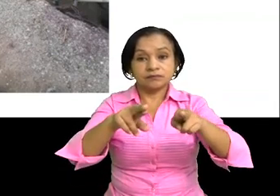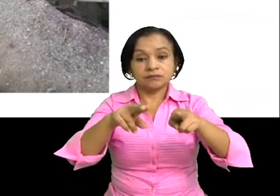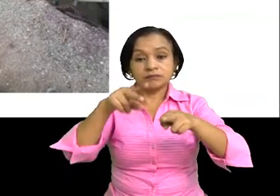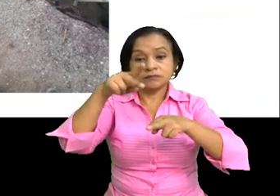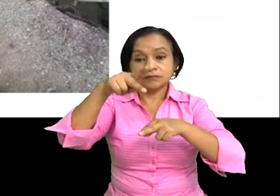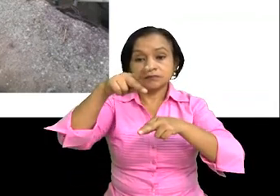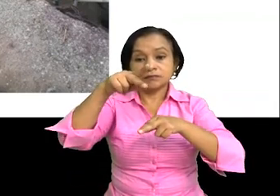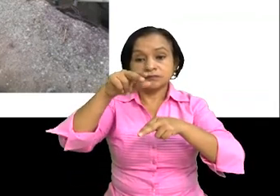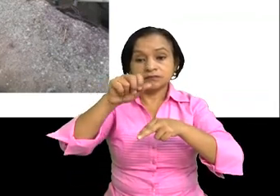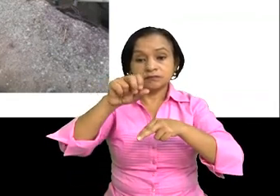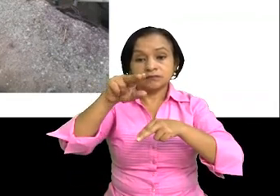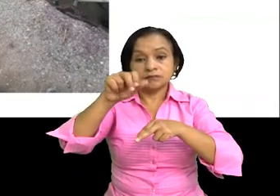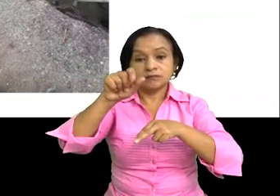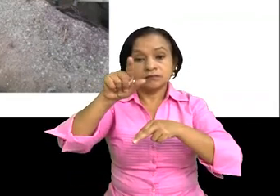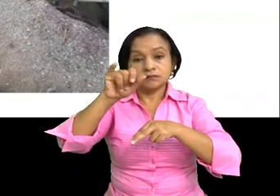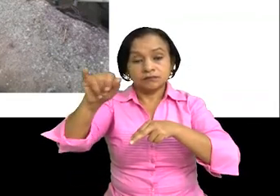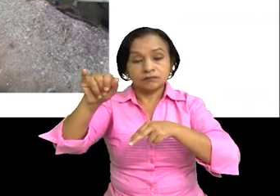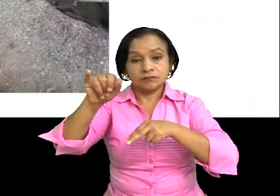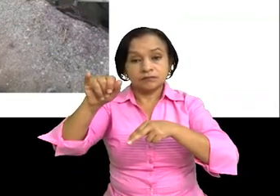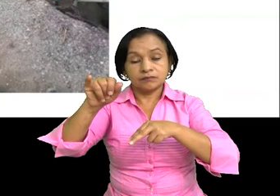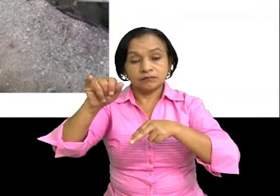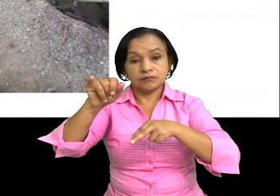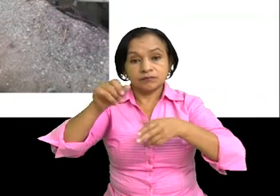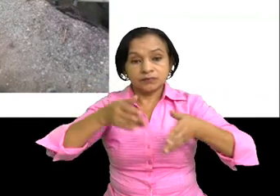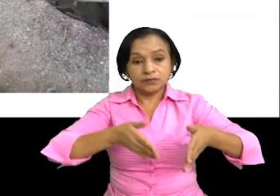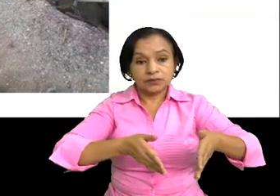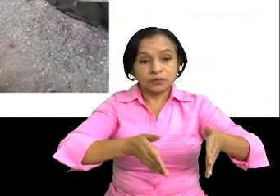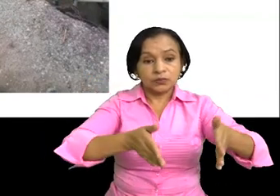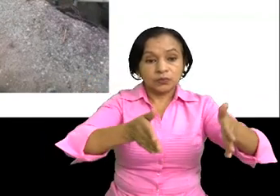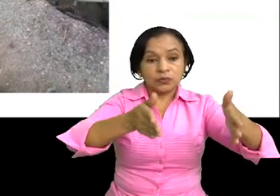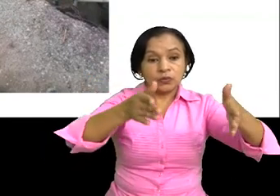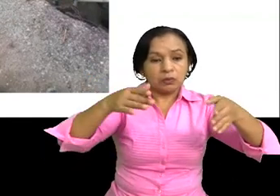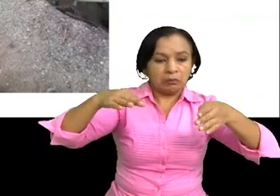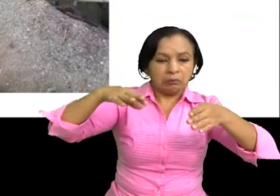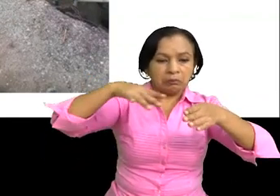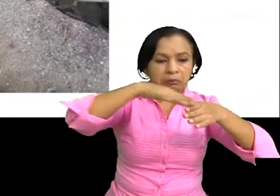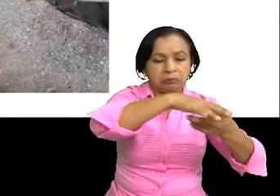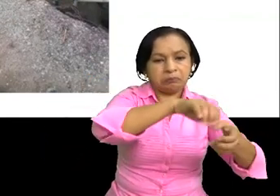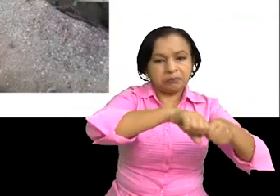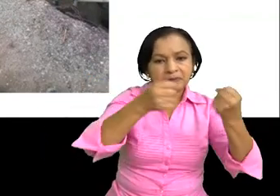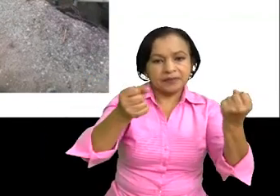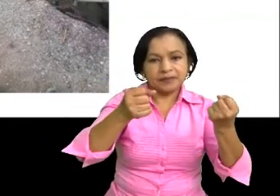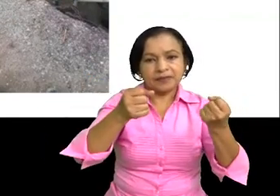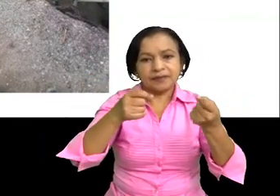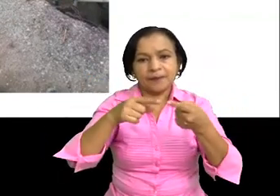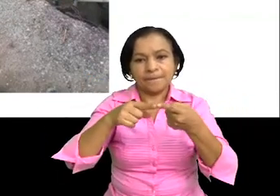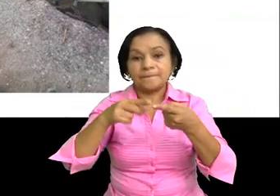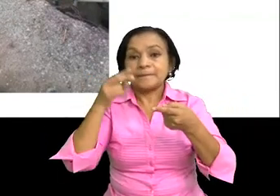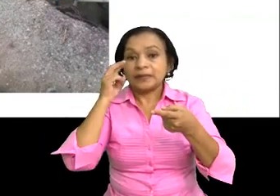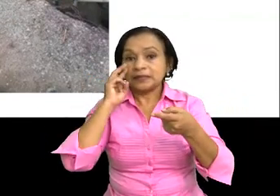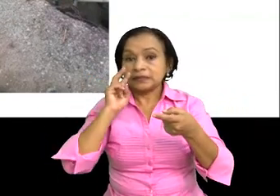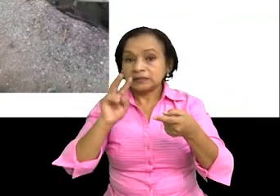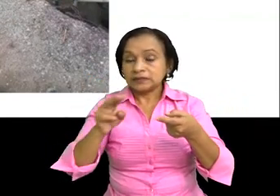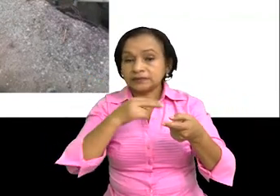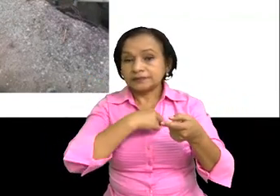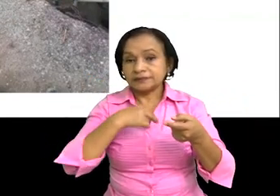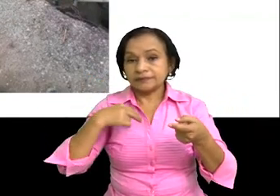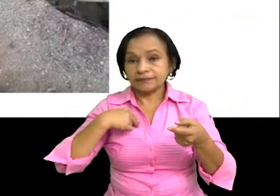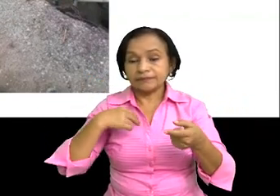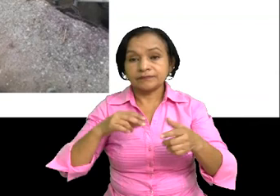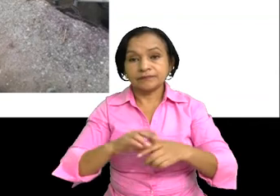Panalí cortara la carretera de conexión entre Quilalí y Huilí. Es decir, eso lo estábamos viendo.